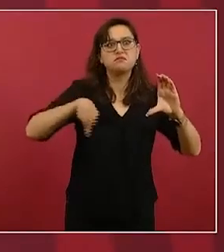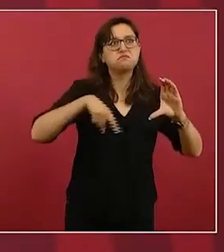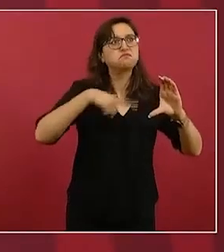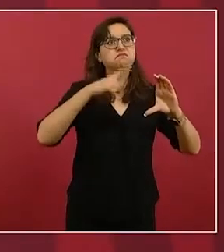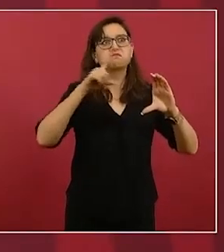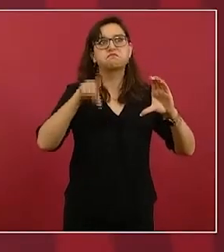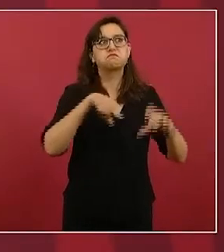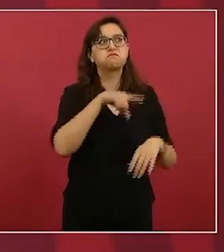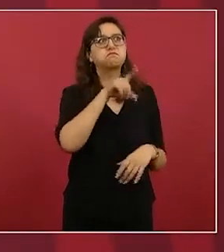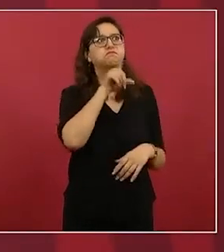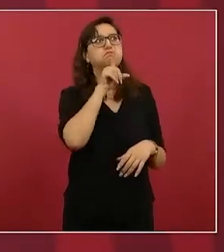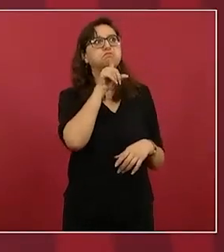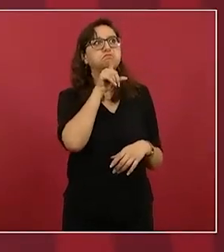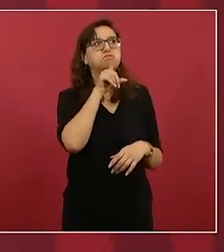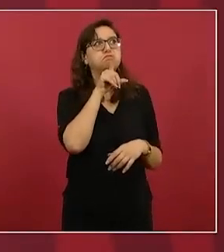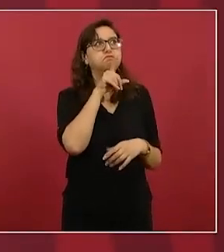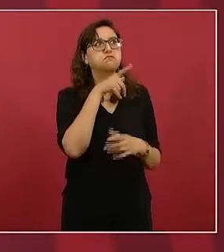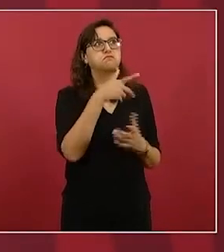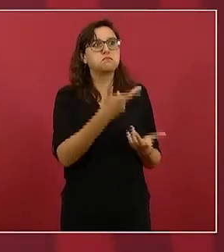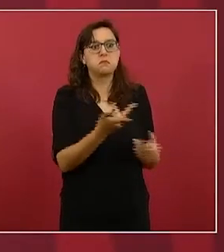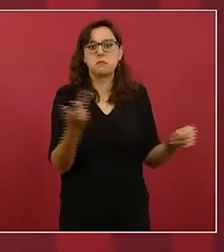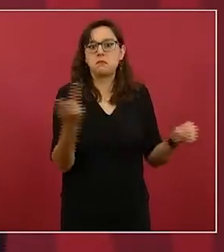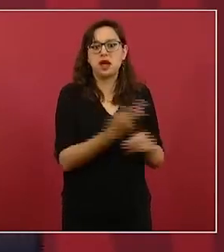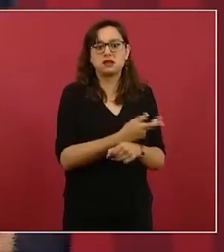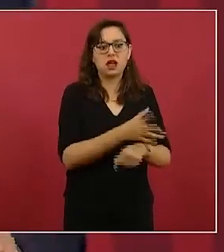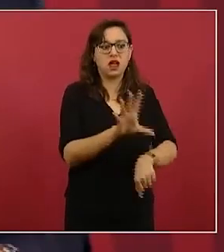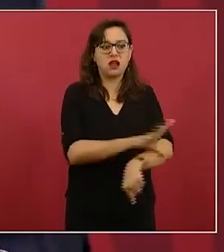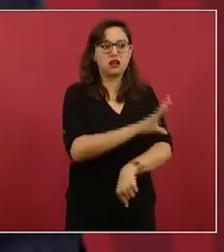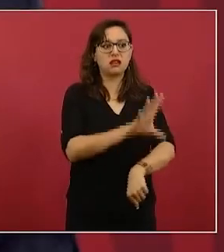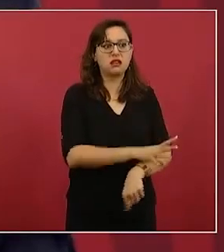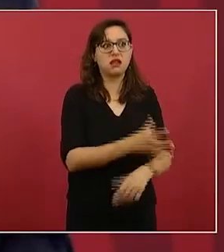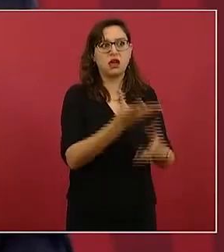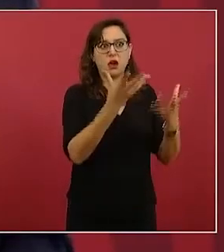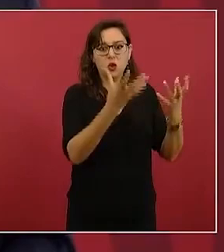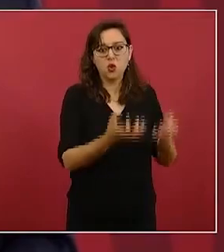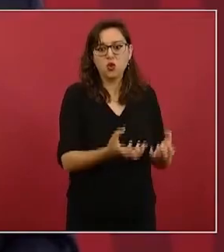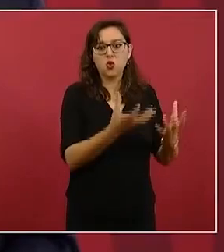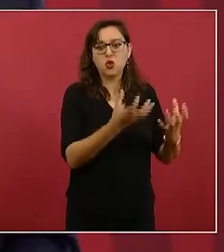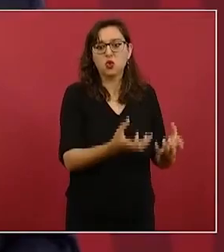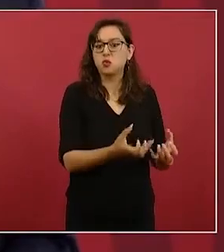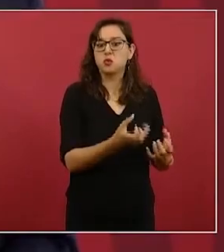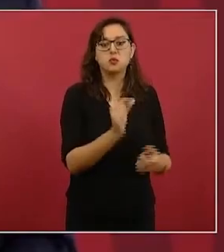Si se paran los generadores